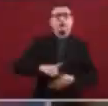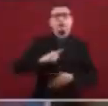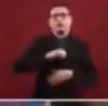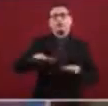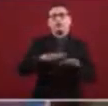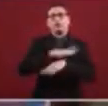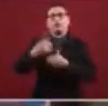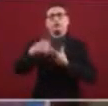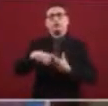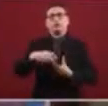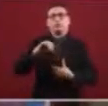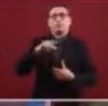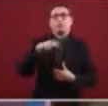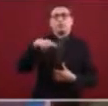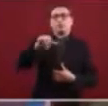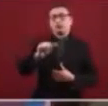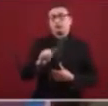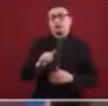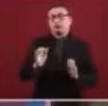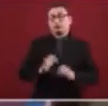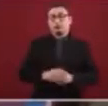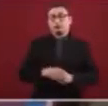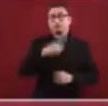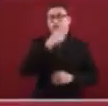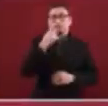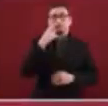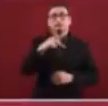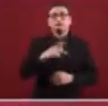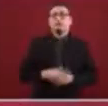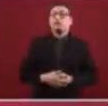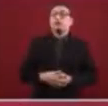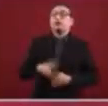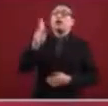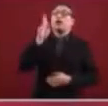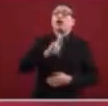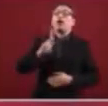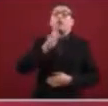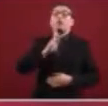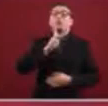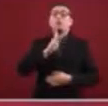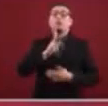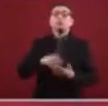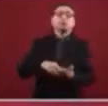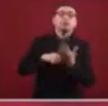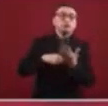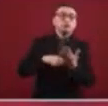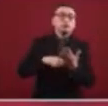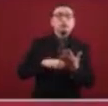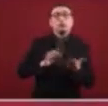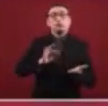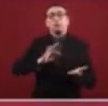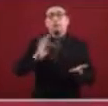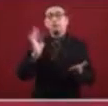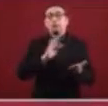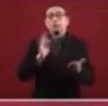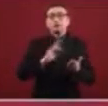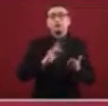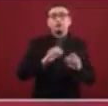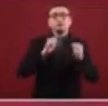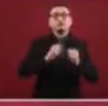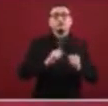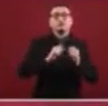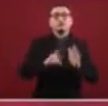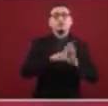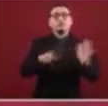Morena. ¿Qué piensa? Pues habría que probarlo. Seguramente es una nota del Reforma.